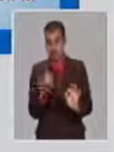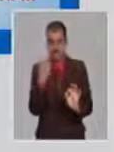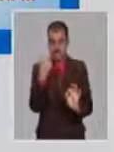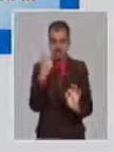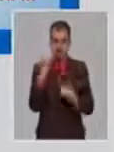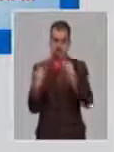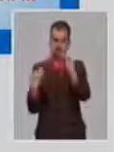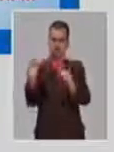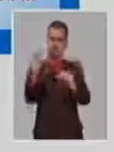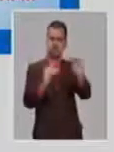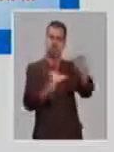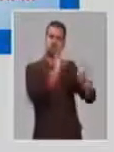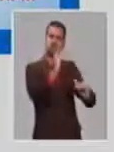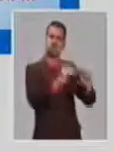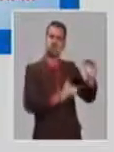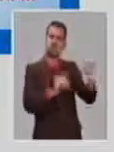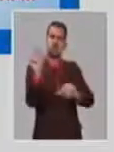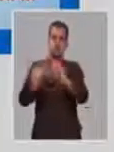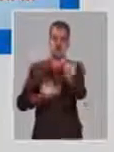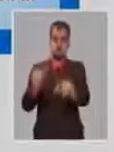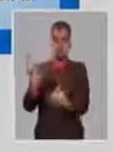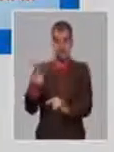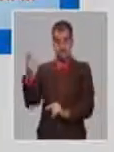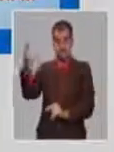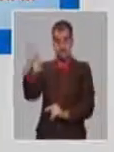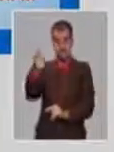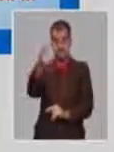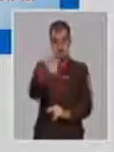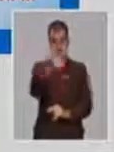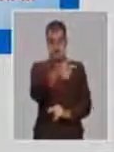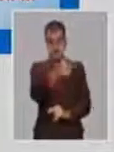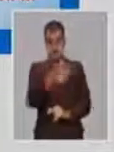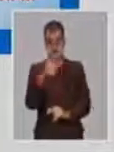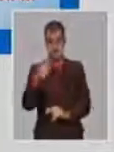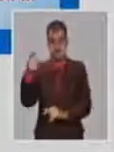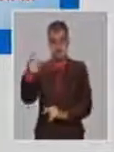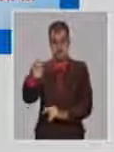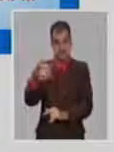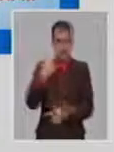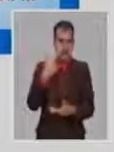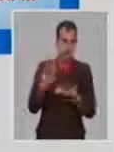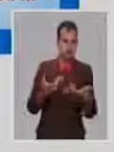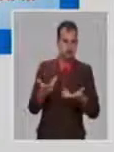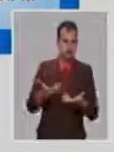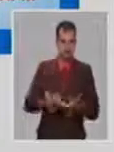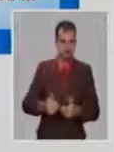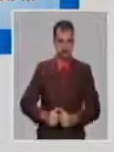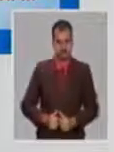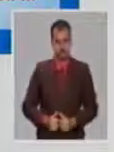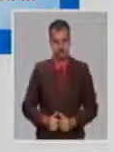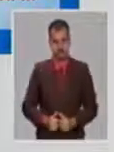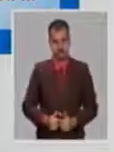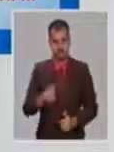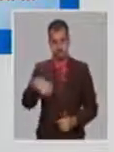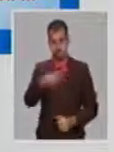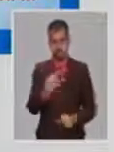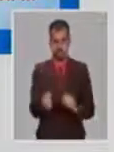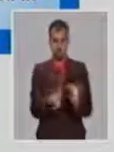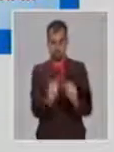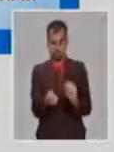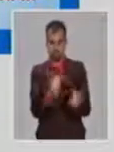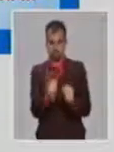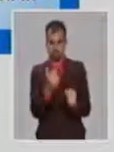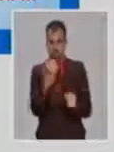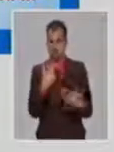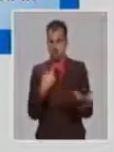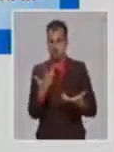hay diferencia entre los individuos que reciben el candidato vacunal y los individuos que reciben el placebo. Es un estudio controlado con placebo y